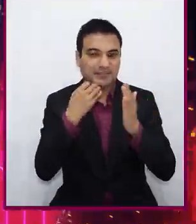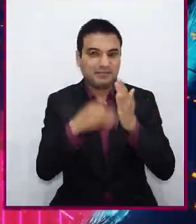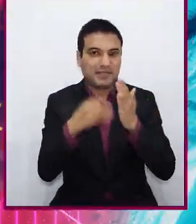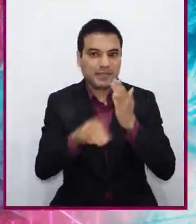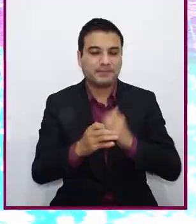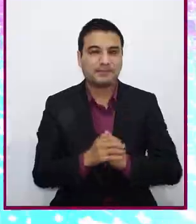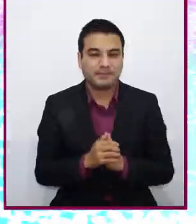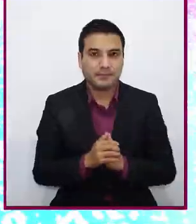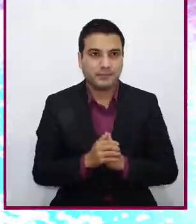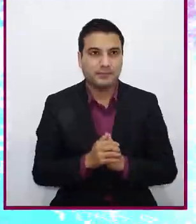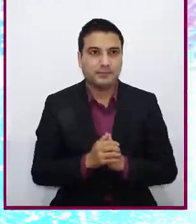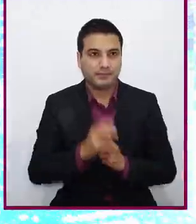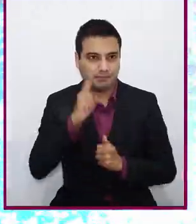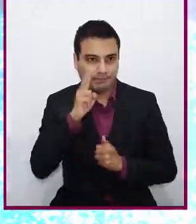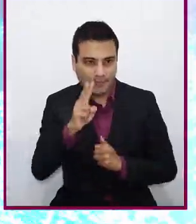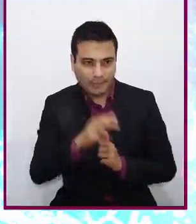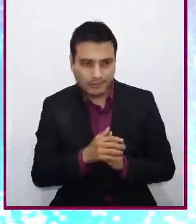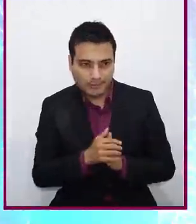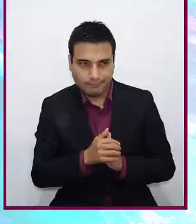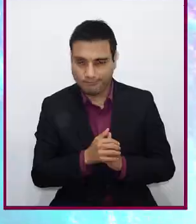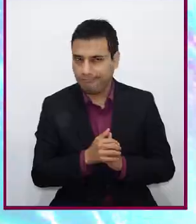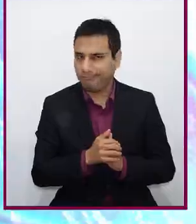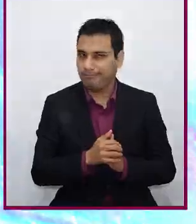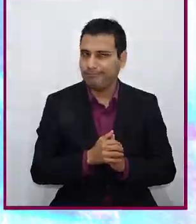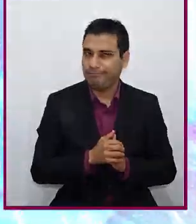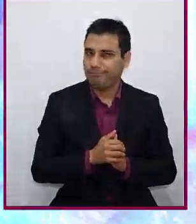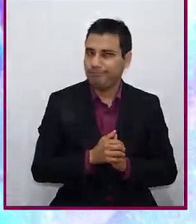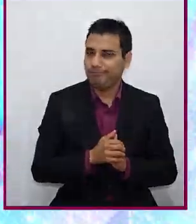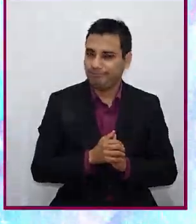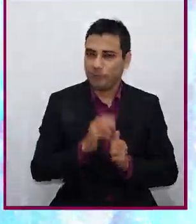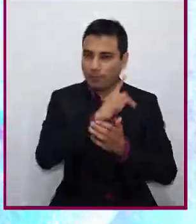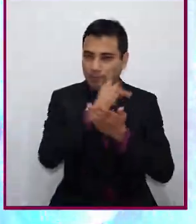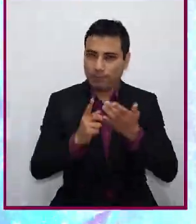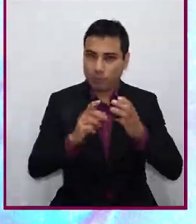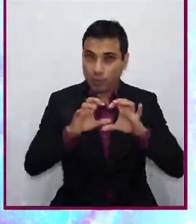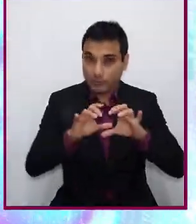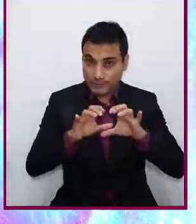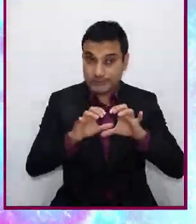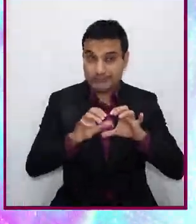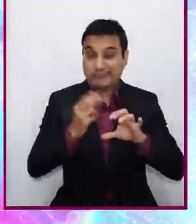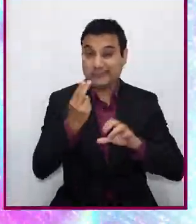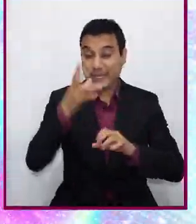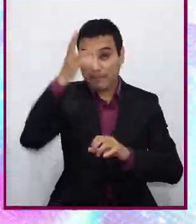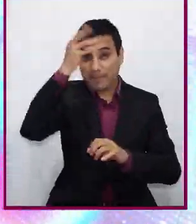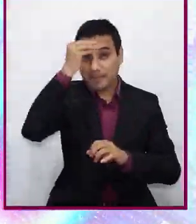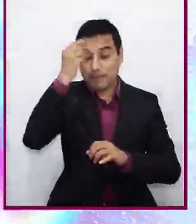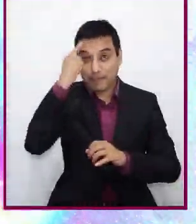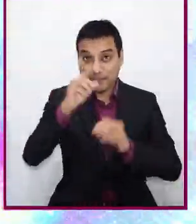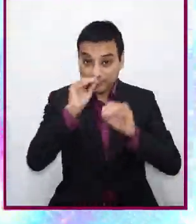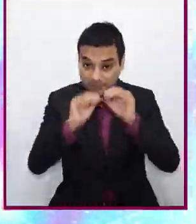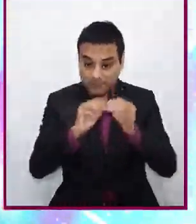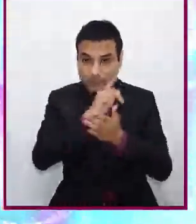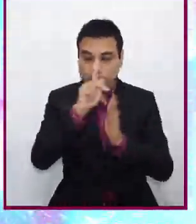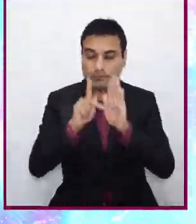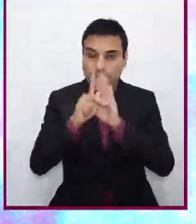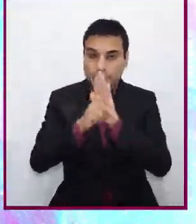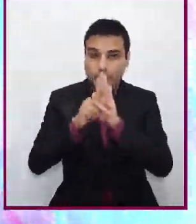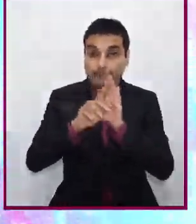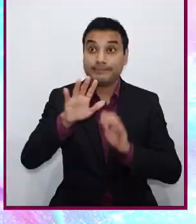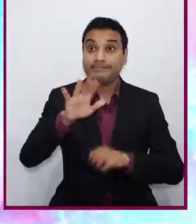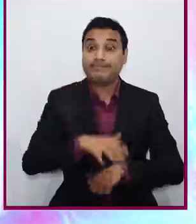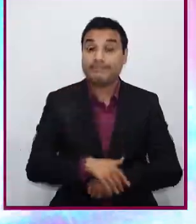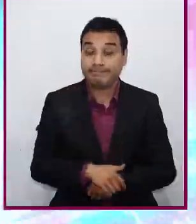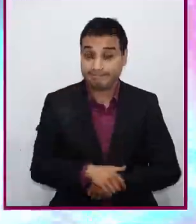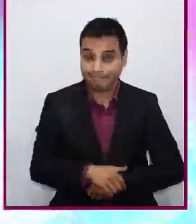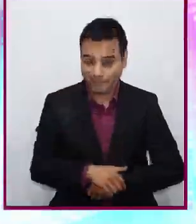clark institute discuta la que la corrija señora recta perro y no es que disfrutaba en tener como saque bacán